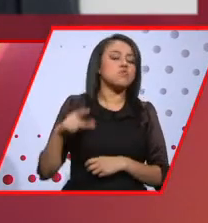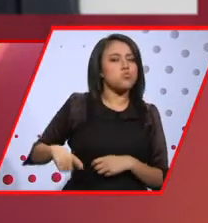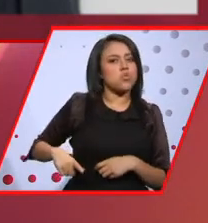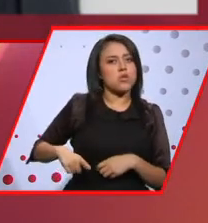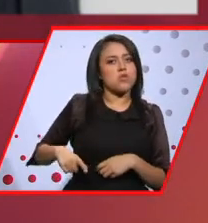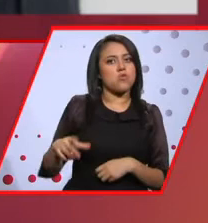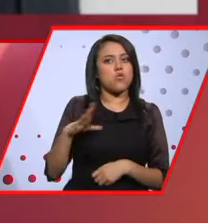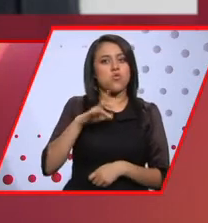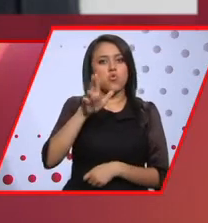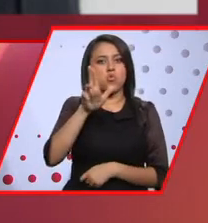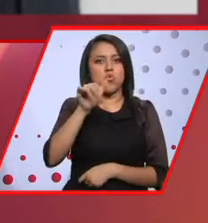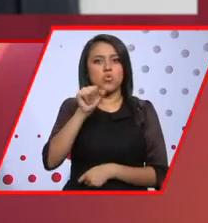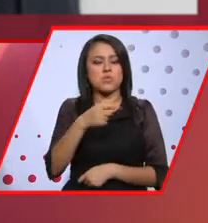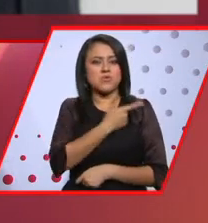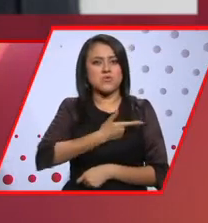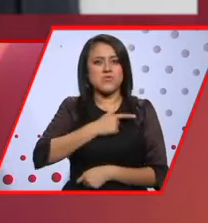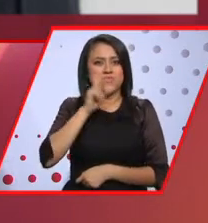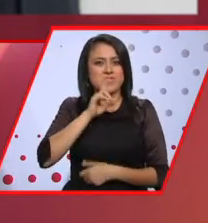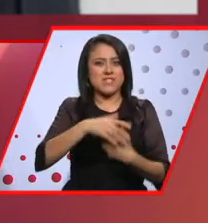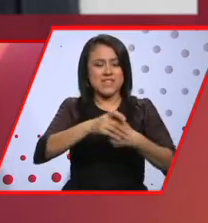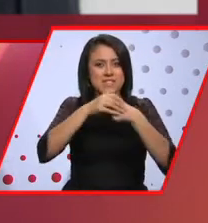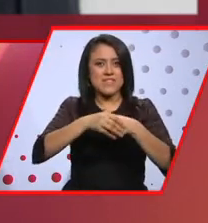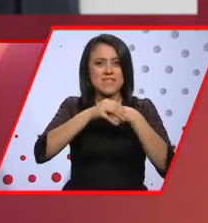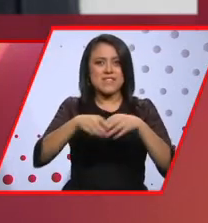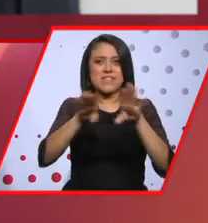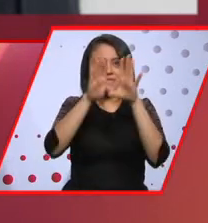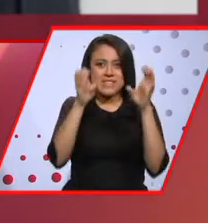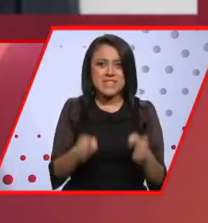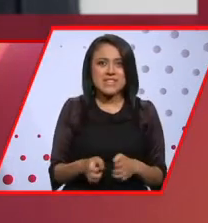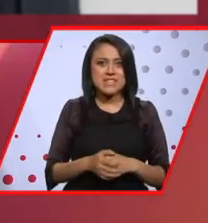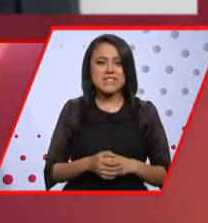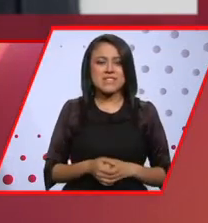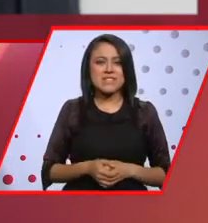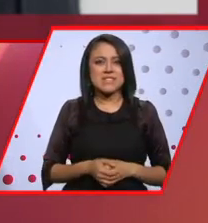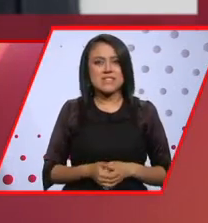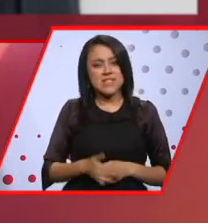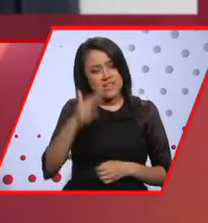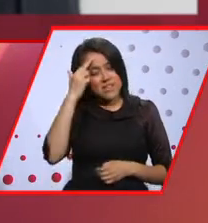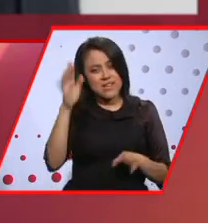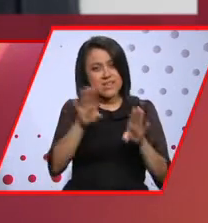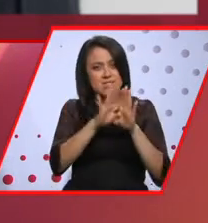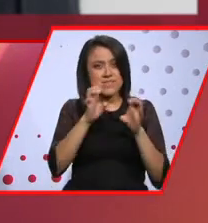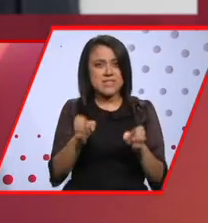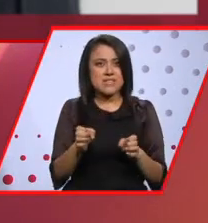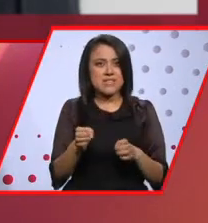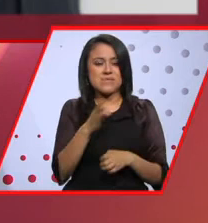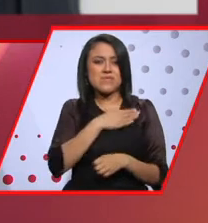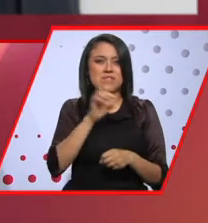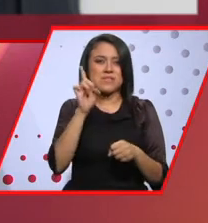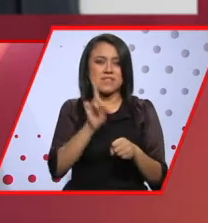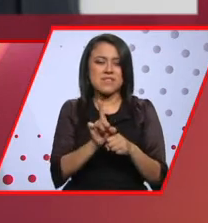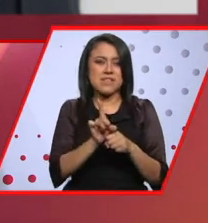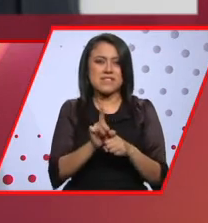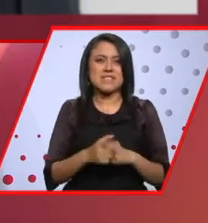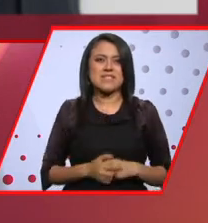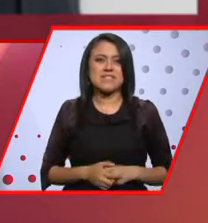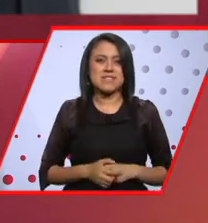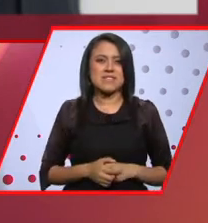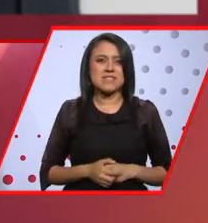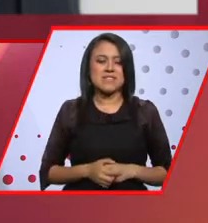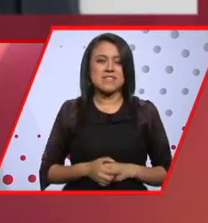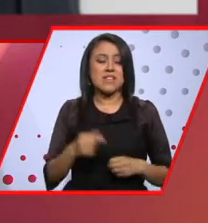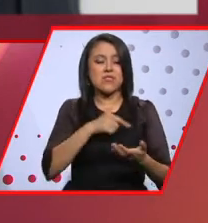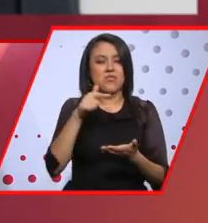Luis Armando Lamadrid, qué gusto saludarte, ¿cómo estás? ¿Qué tal, Jorge? Muy buenos días. Acá